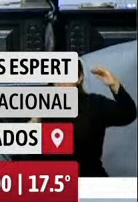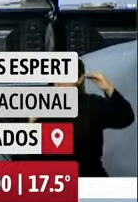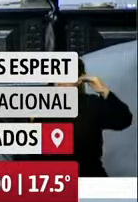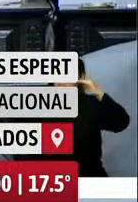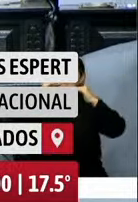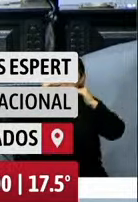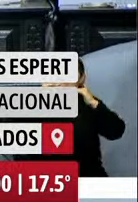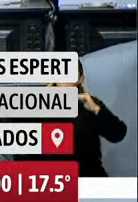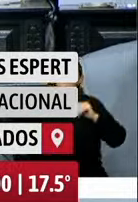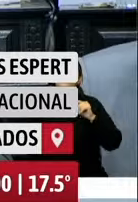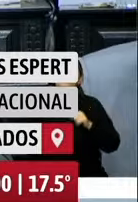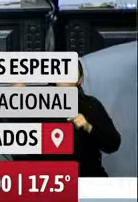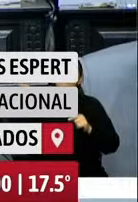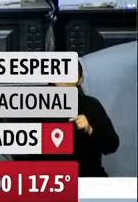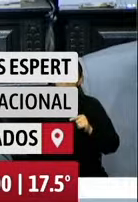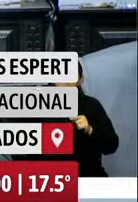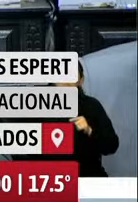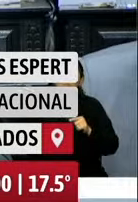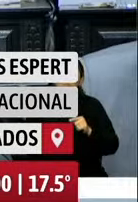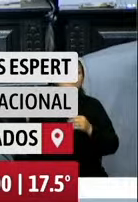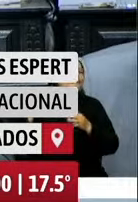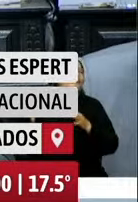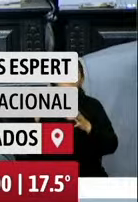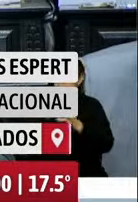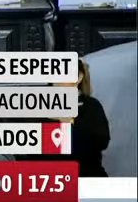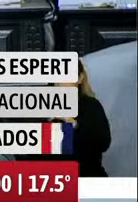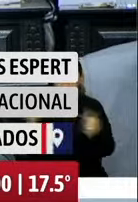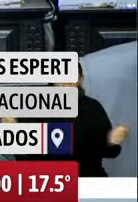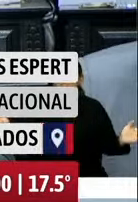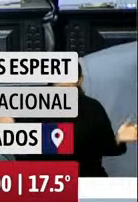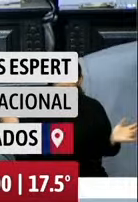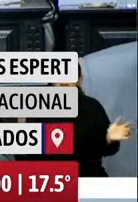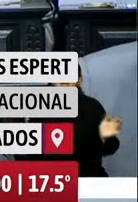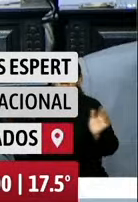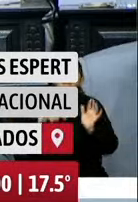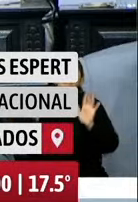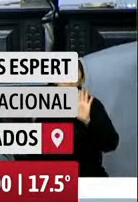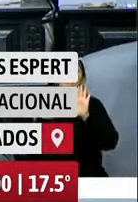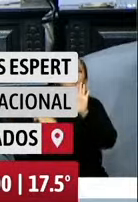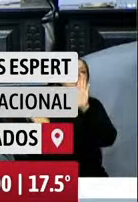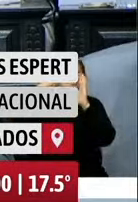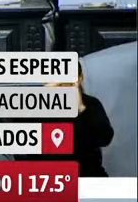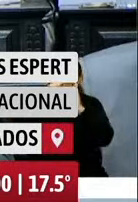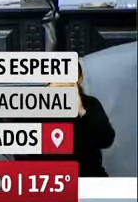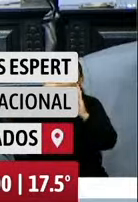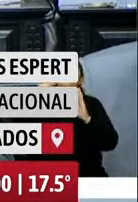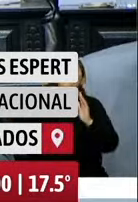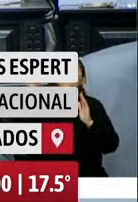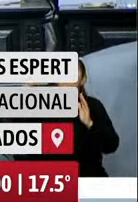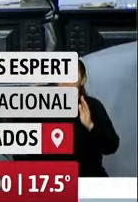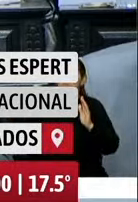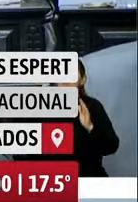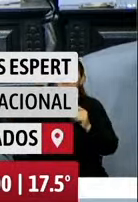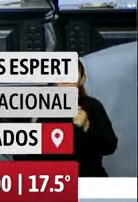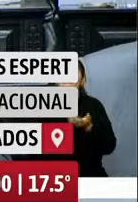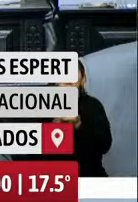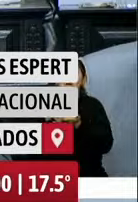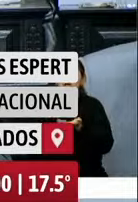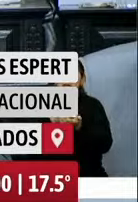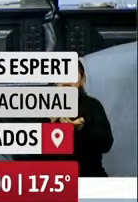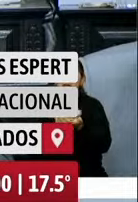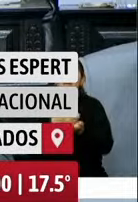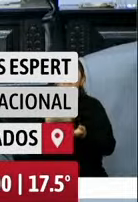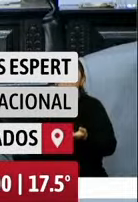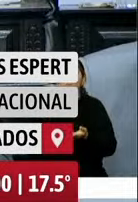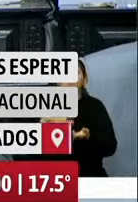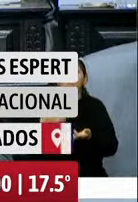está jugando en ese terreno no en el de probar la veracidad de los datos que usa no no no tiene tanto apego a eso eh Sino a a